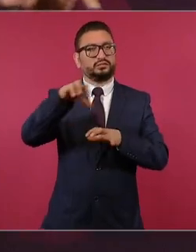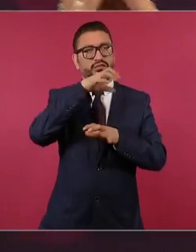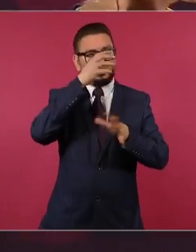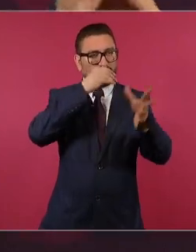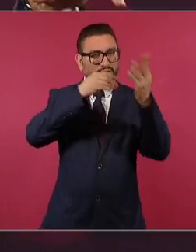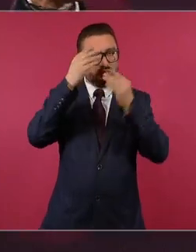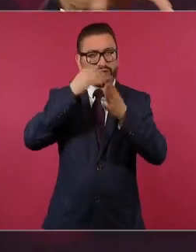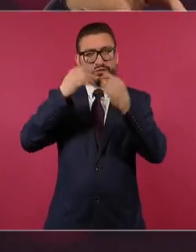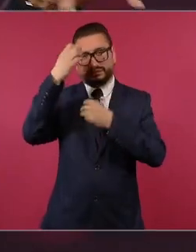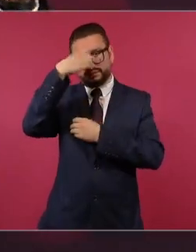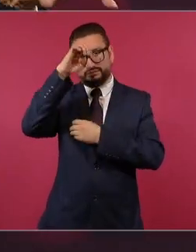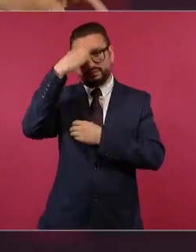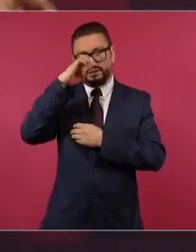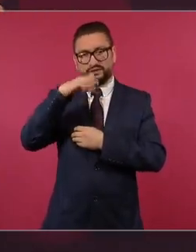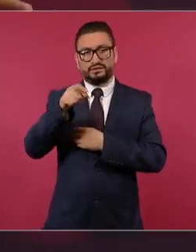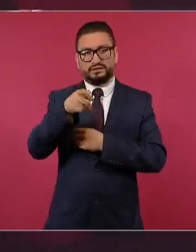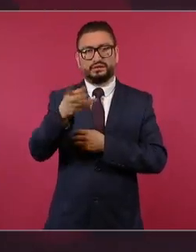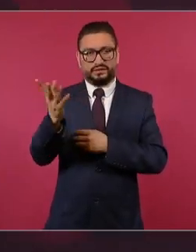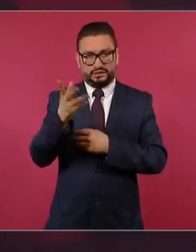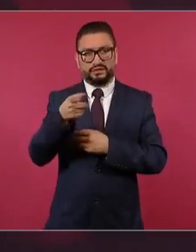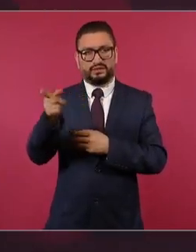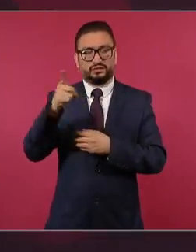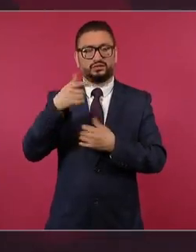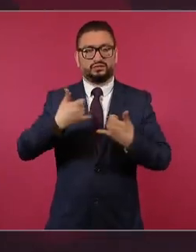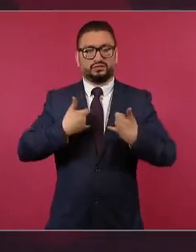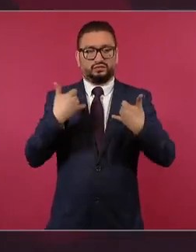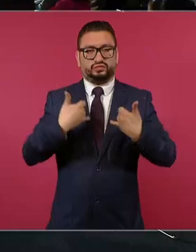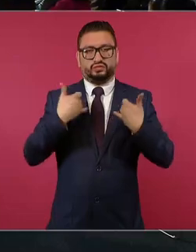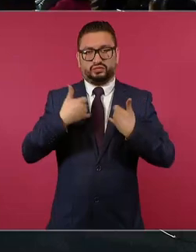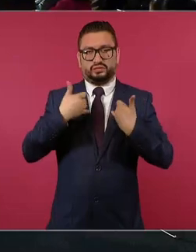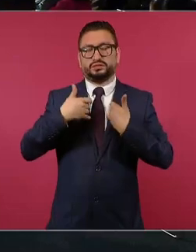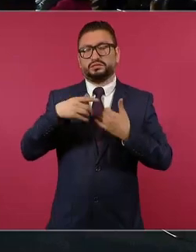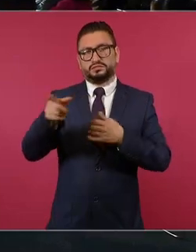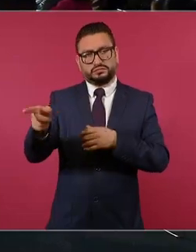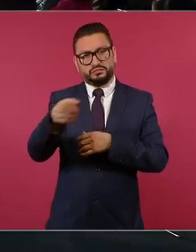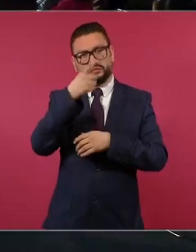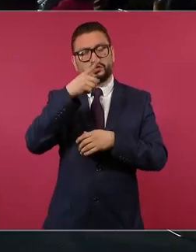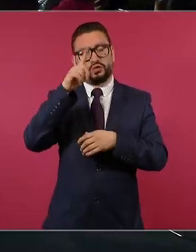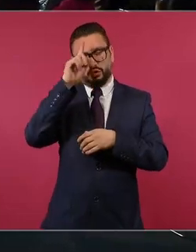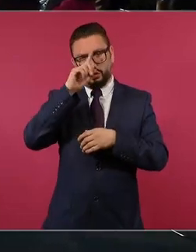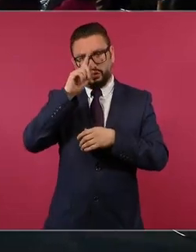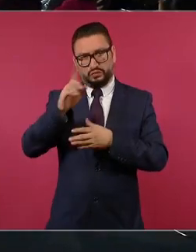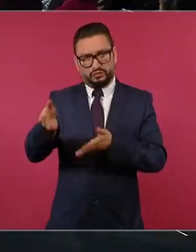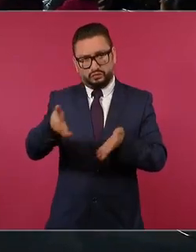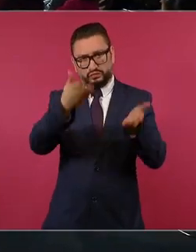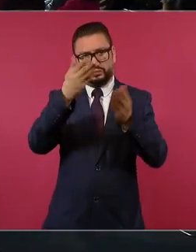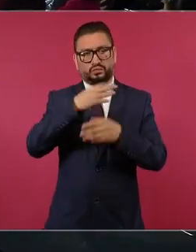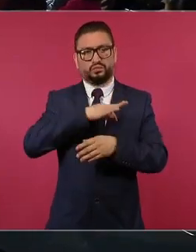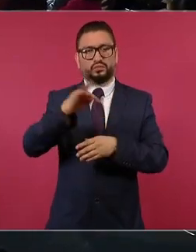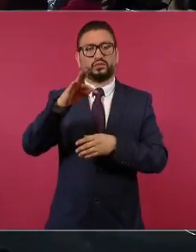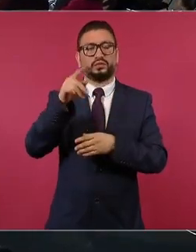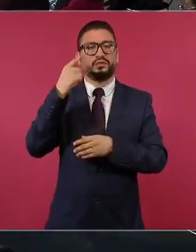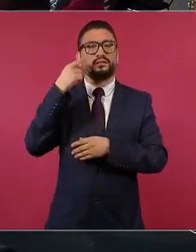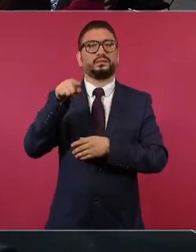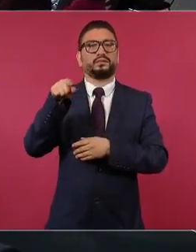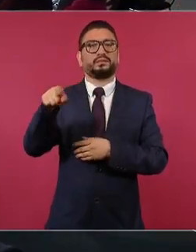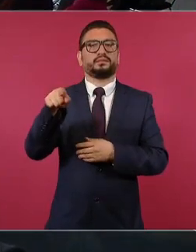entonces esos cuadros jóvenes los recomendamos para que se vaya llevando a